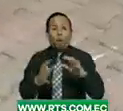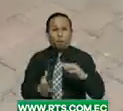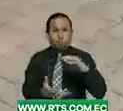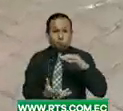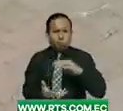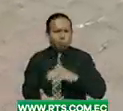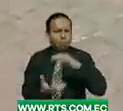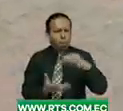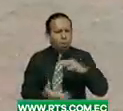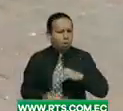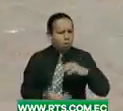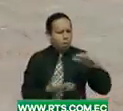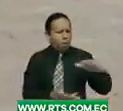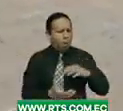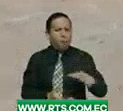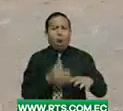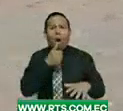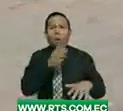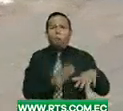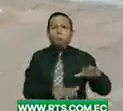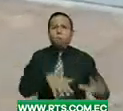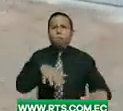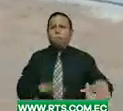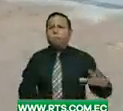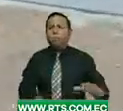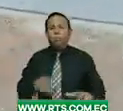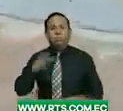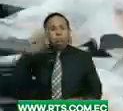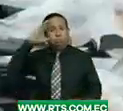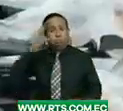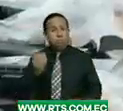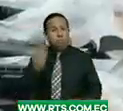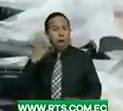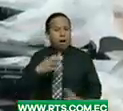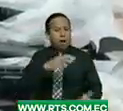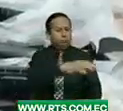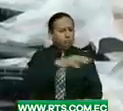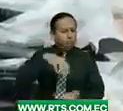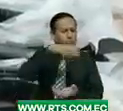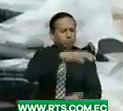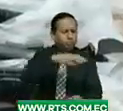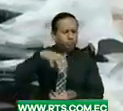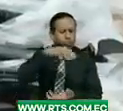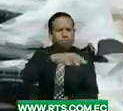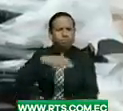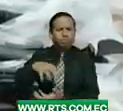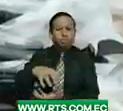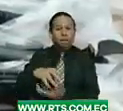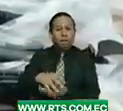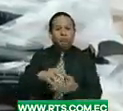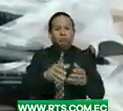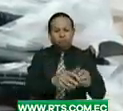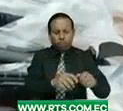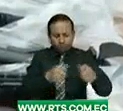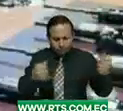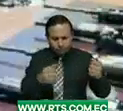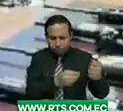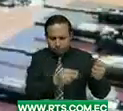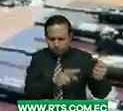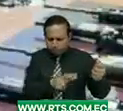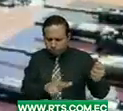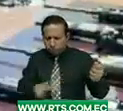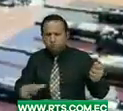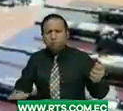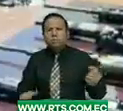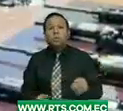vez recuperados los bultos del mar, se procedió a clasificar y contar las armas encontradas.